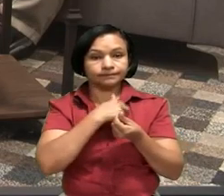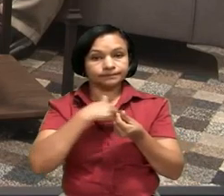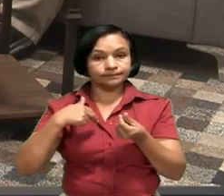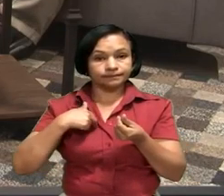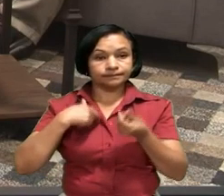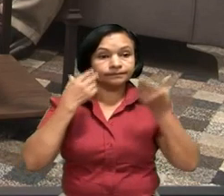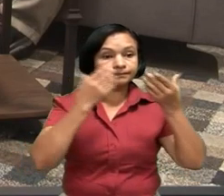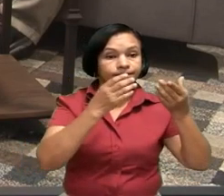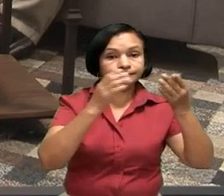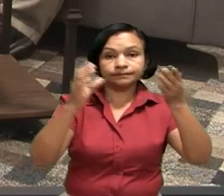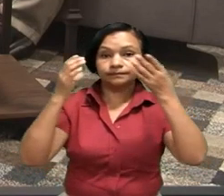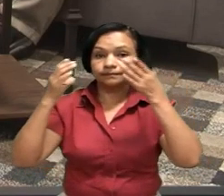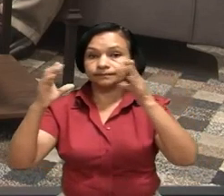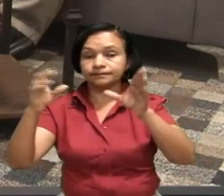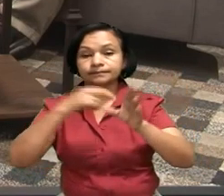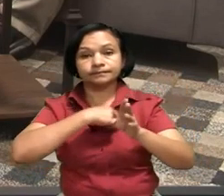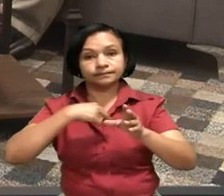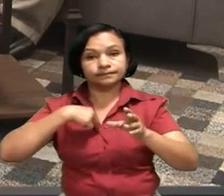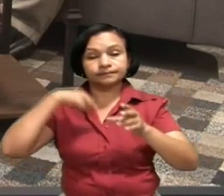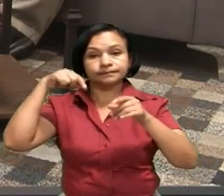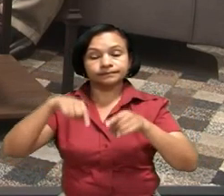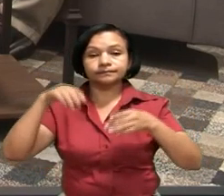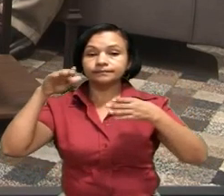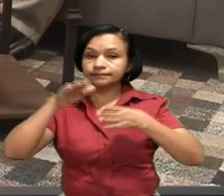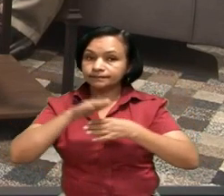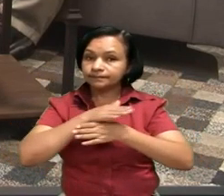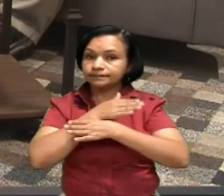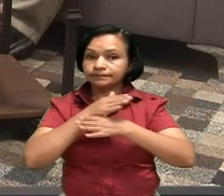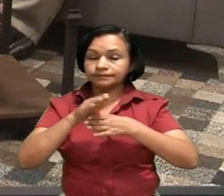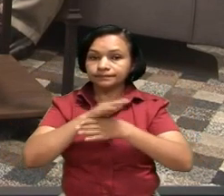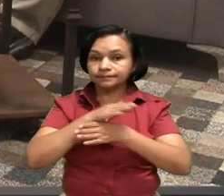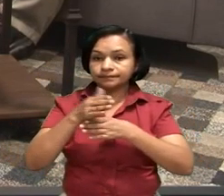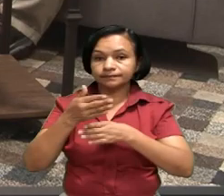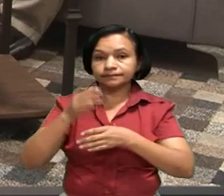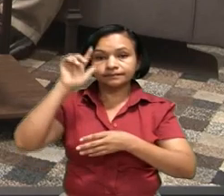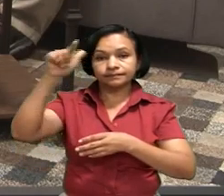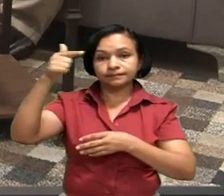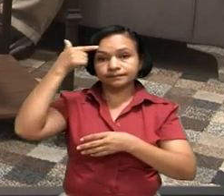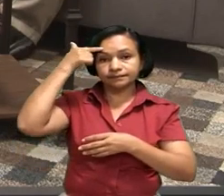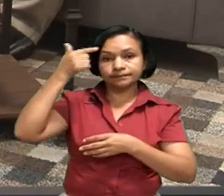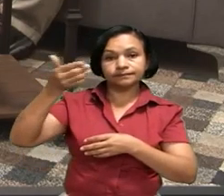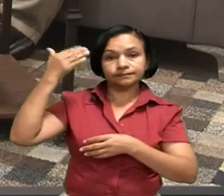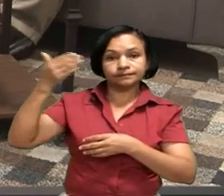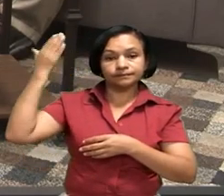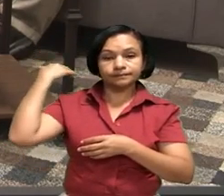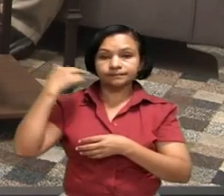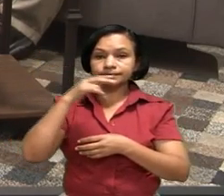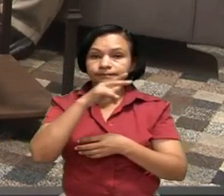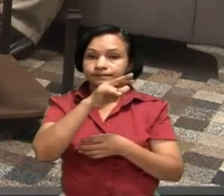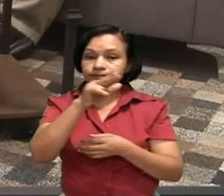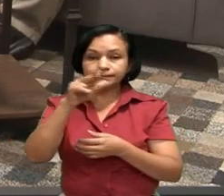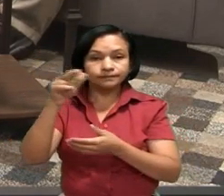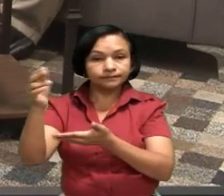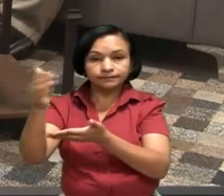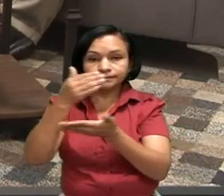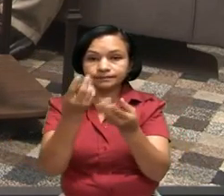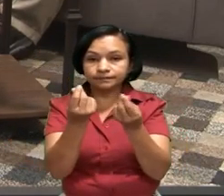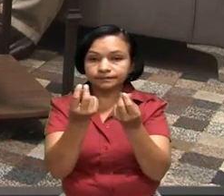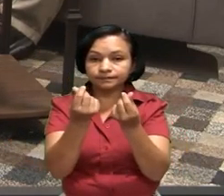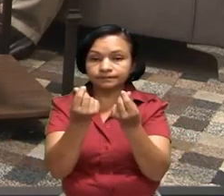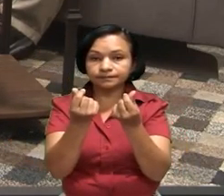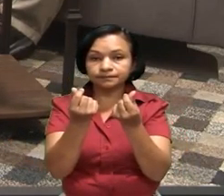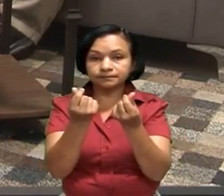estamos viendo como las que se hacen aquí la diferencia es que en otro gobierno esos mismos impuestos de los que vos me estás hablando